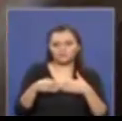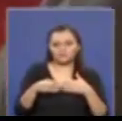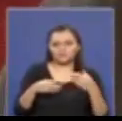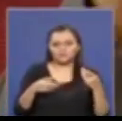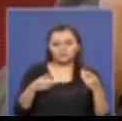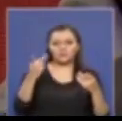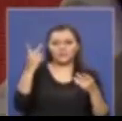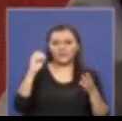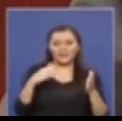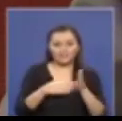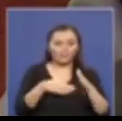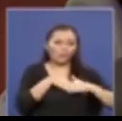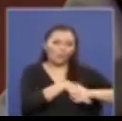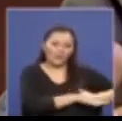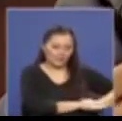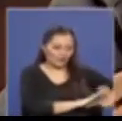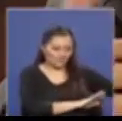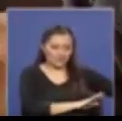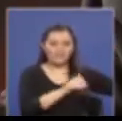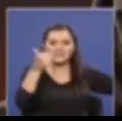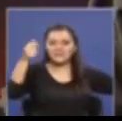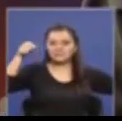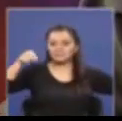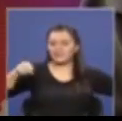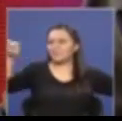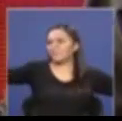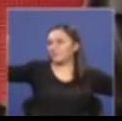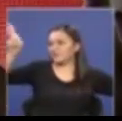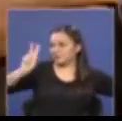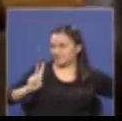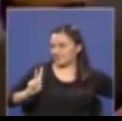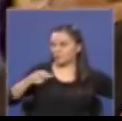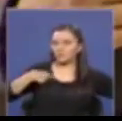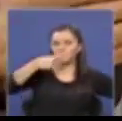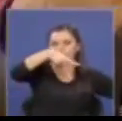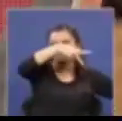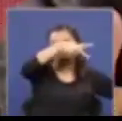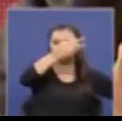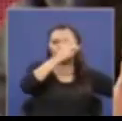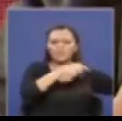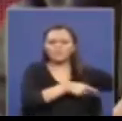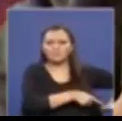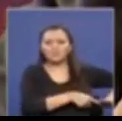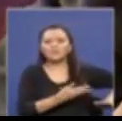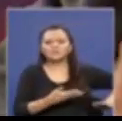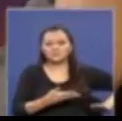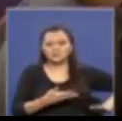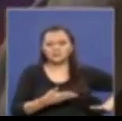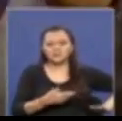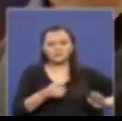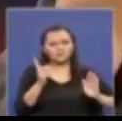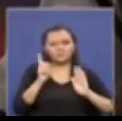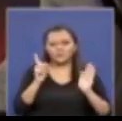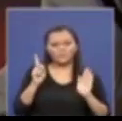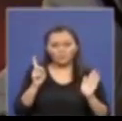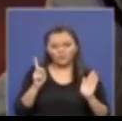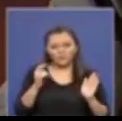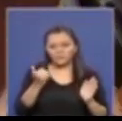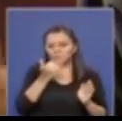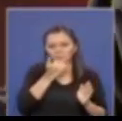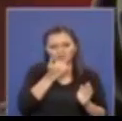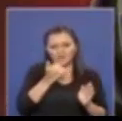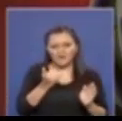al mismo tiempo. No tiene ningún sentido. O sea, se puede guardar liquidez cuando tienen superávit, no cuando tienen déficit. Si no, es una